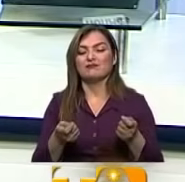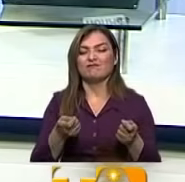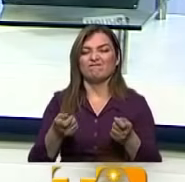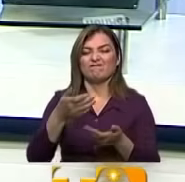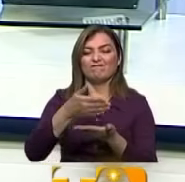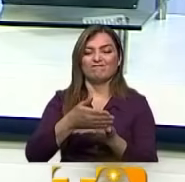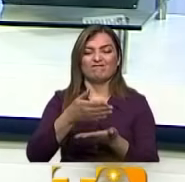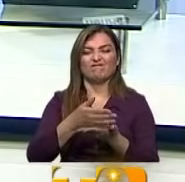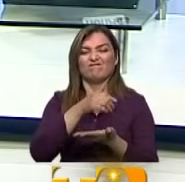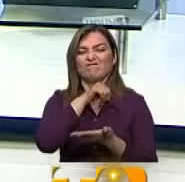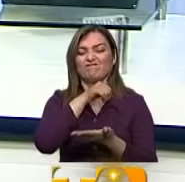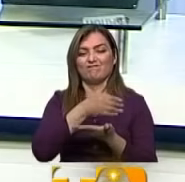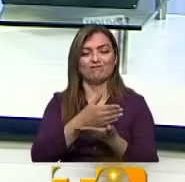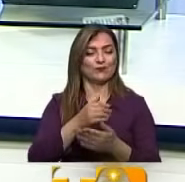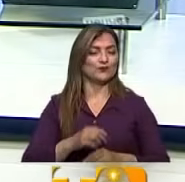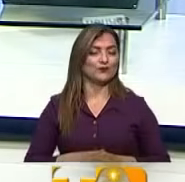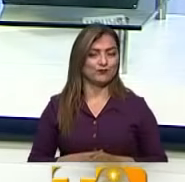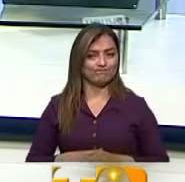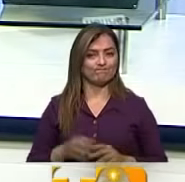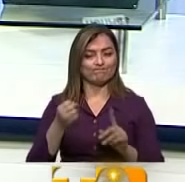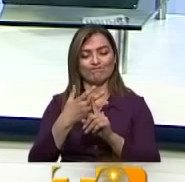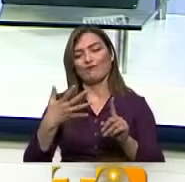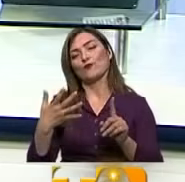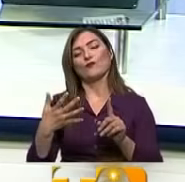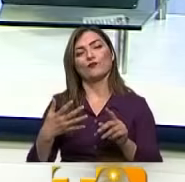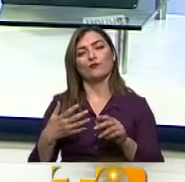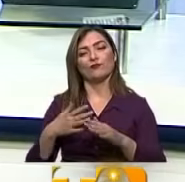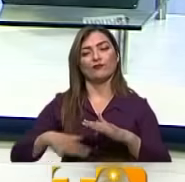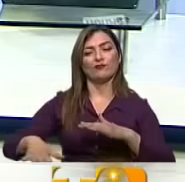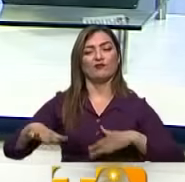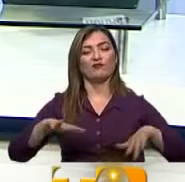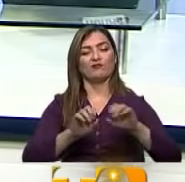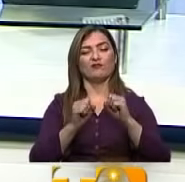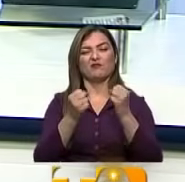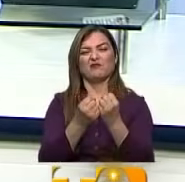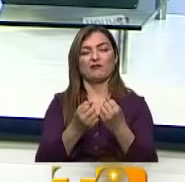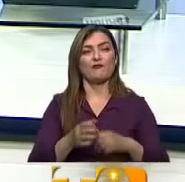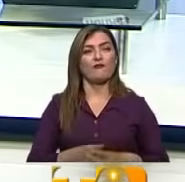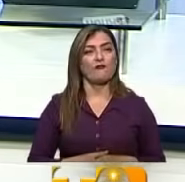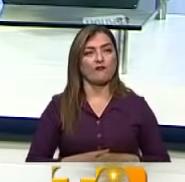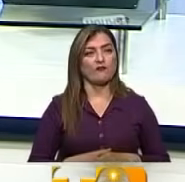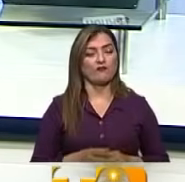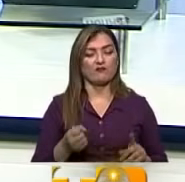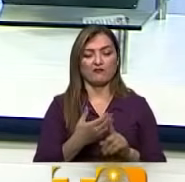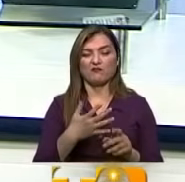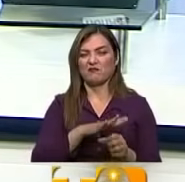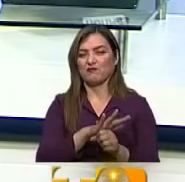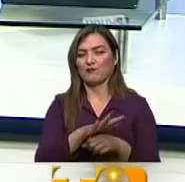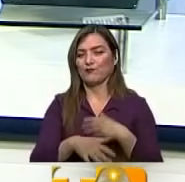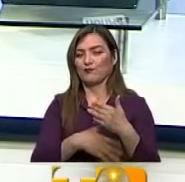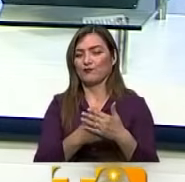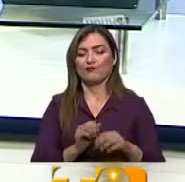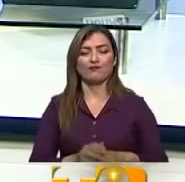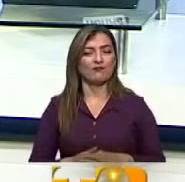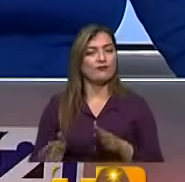contrarrestar el tema de la delincuencia, que sin duda alguna afecta y campea en todos lados de la sociedad en este momento. Exacto, y nos afecta a todos. Hablando de inseguridad, les